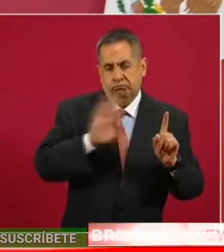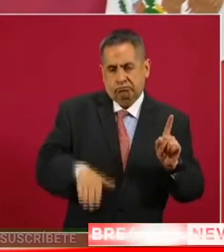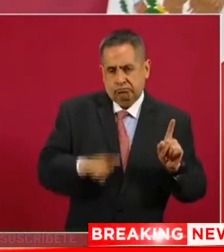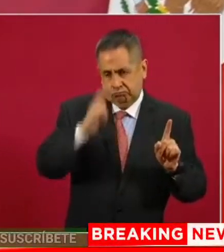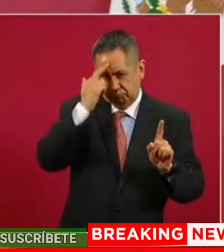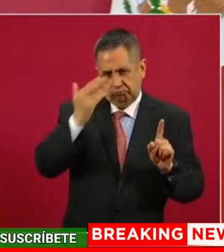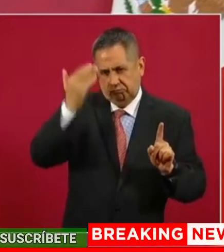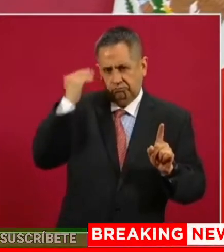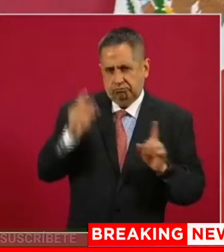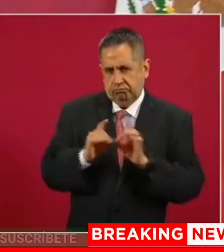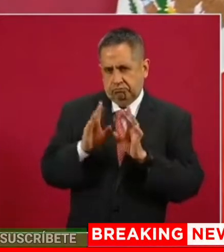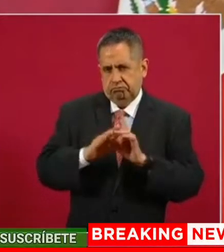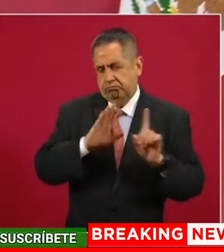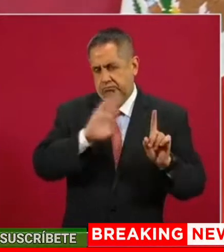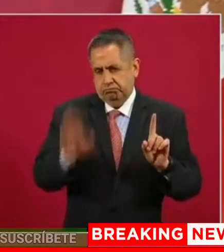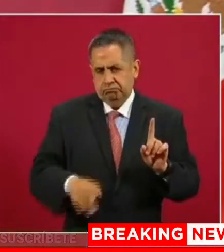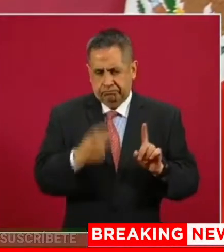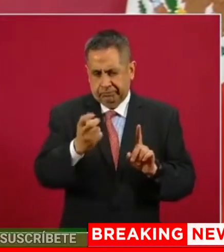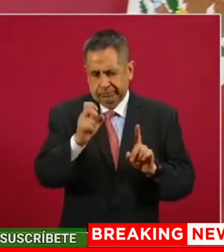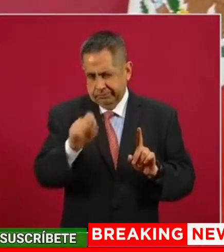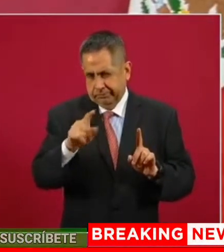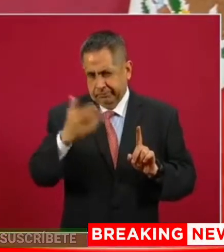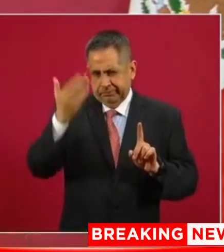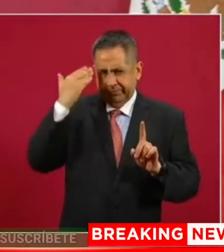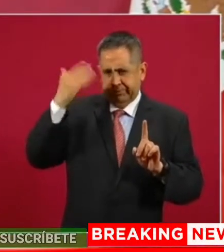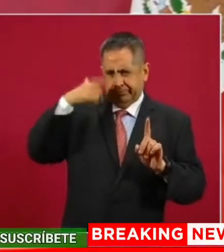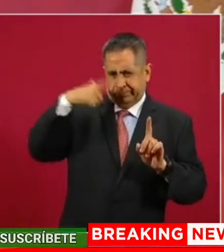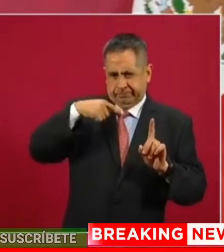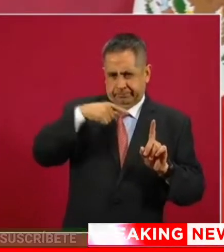sucedió esa noche,